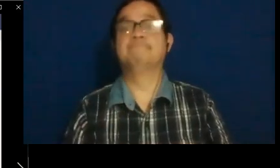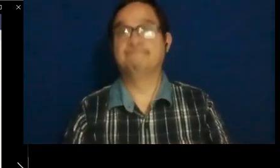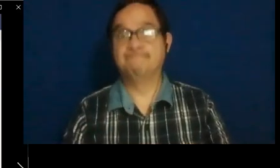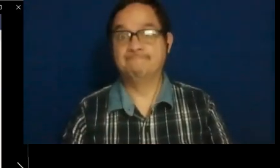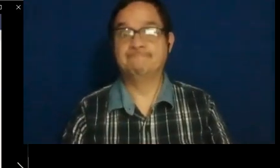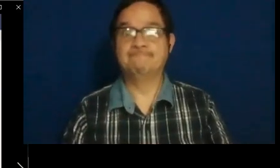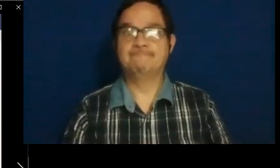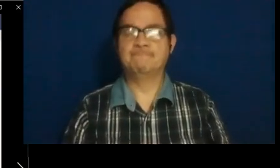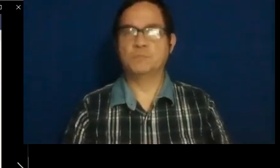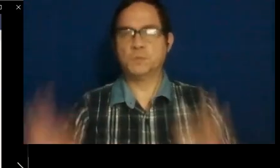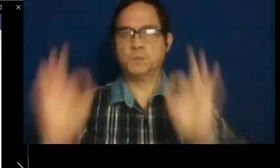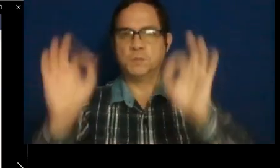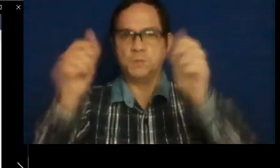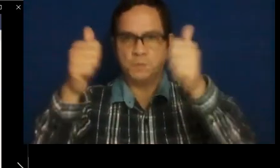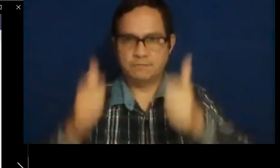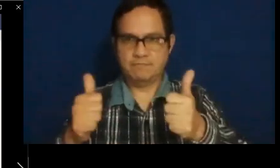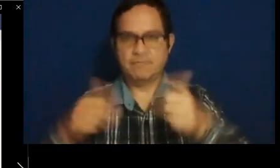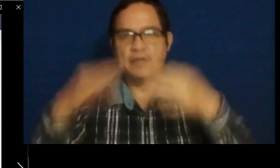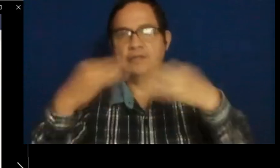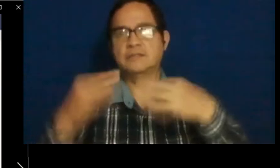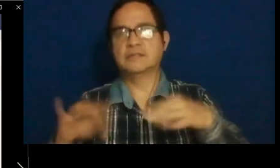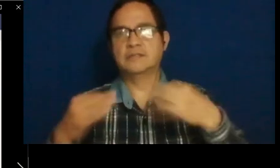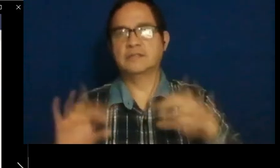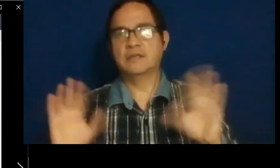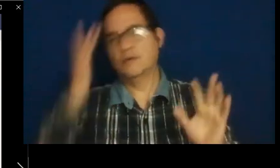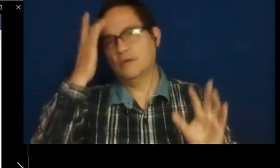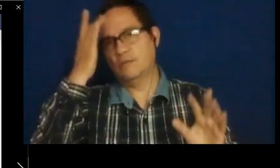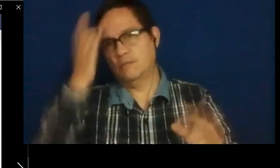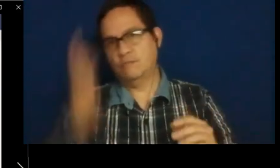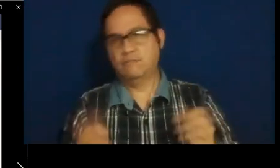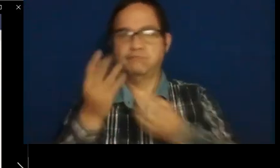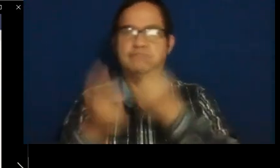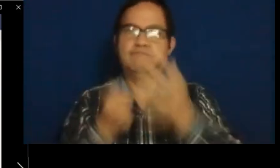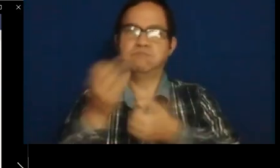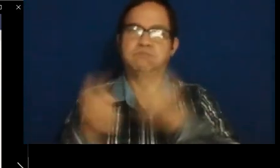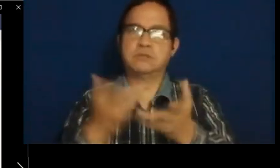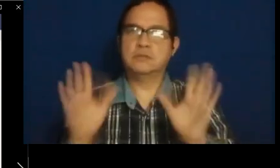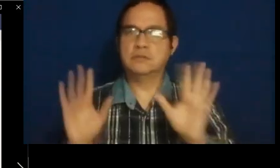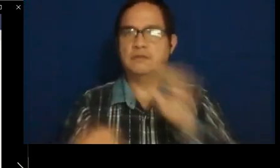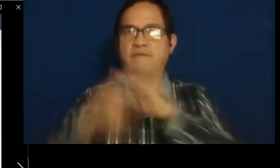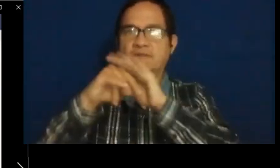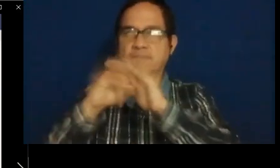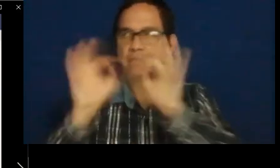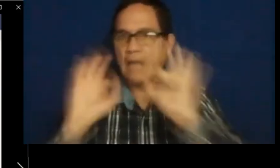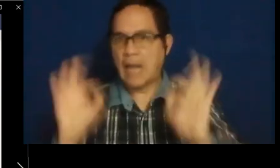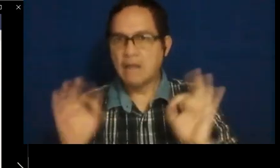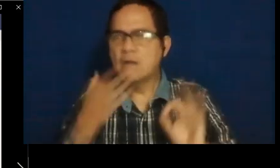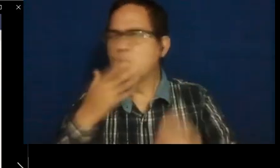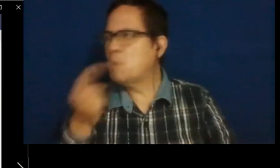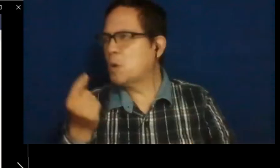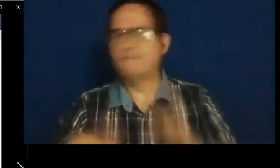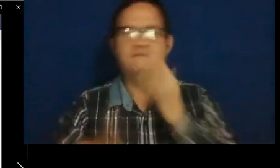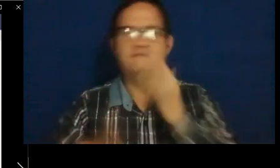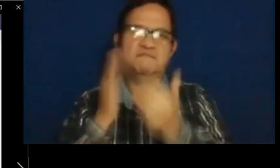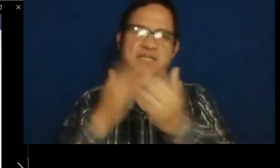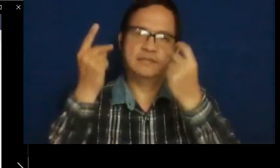la calificación de ustedes pues va a ser un poco más sencilla, en la medida pues que pocos se entreguen, la verdad, pero no se afanen. Si ustedes se entregaron y hacen las cosas tal